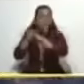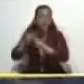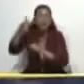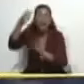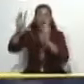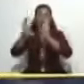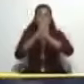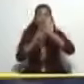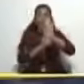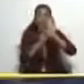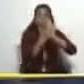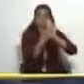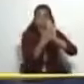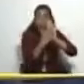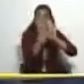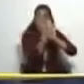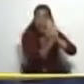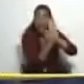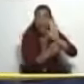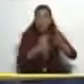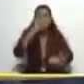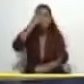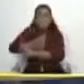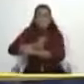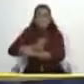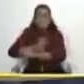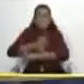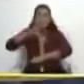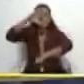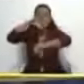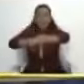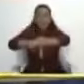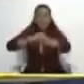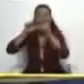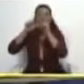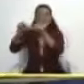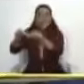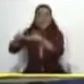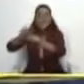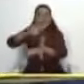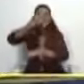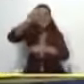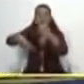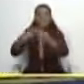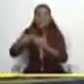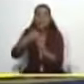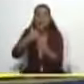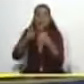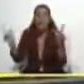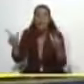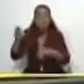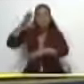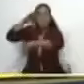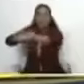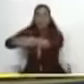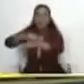nuestra Constitución la pena de cadena perpetua para la corrupción,